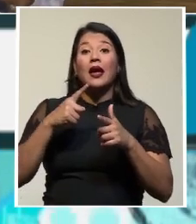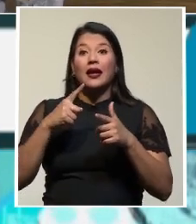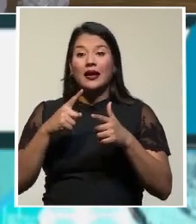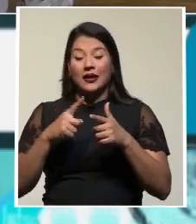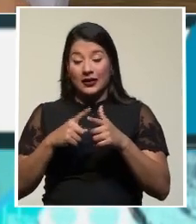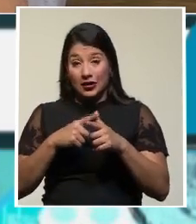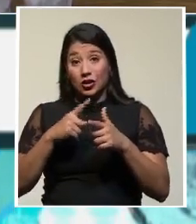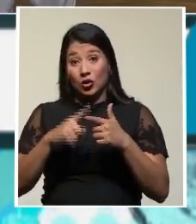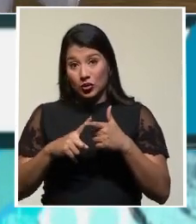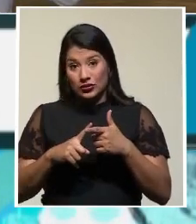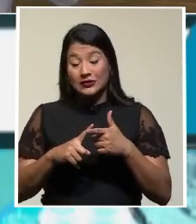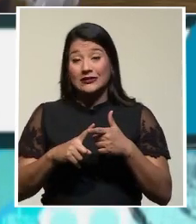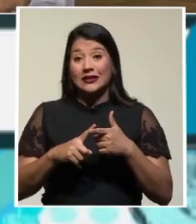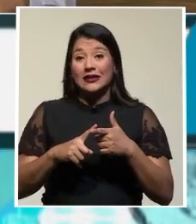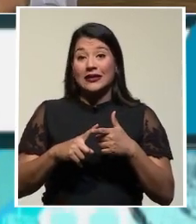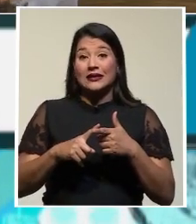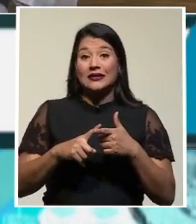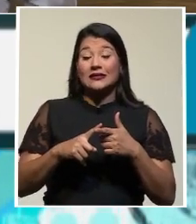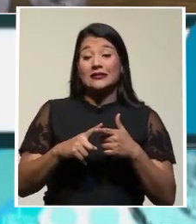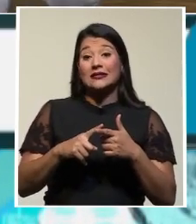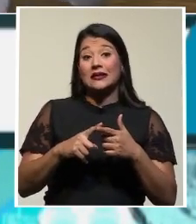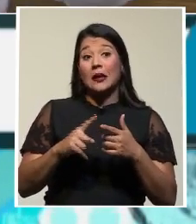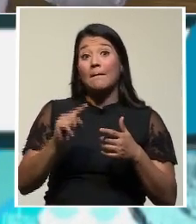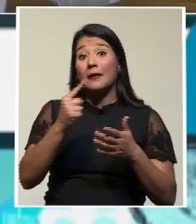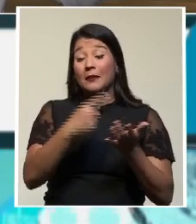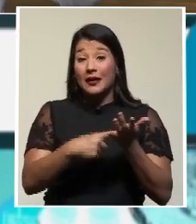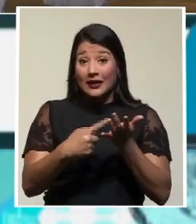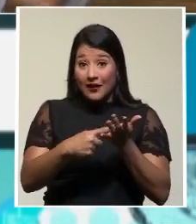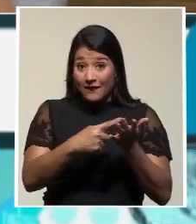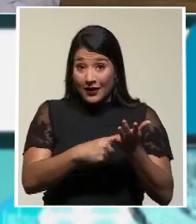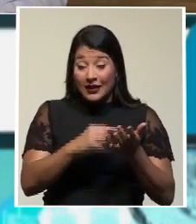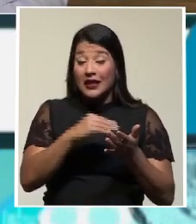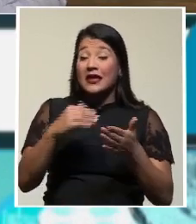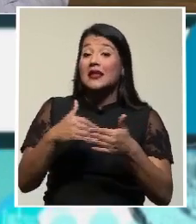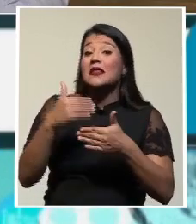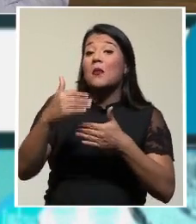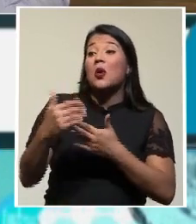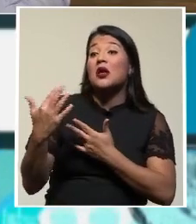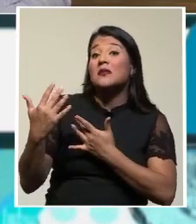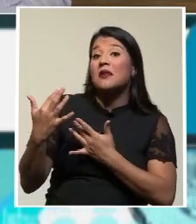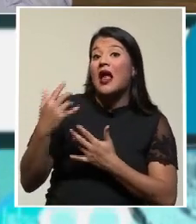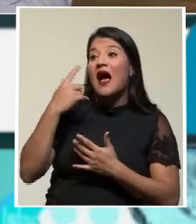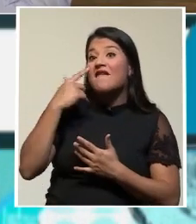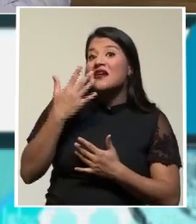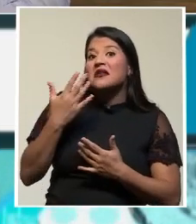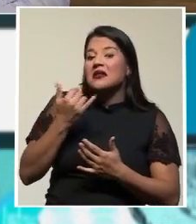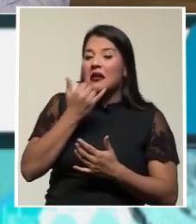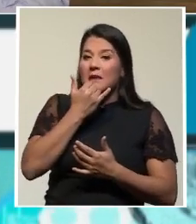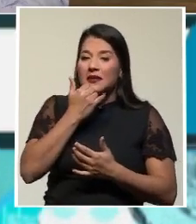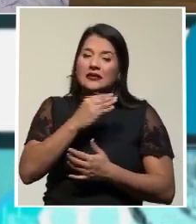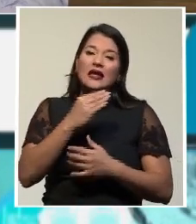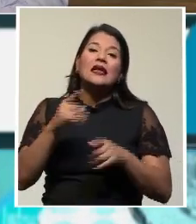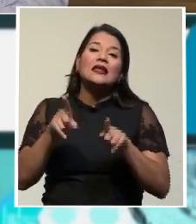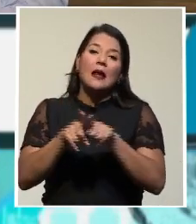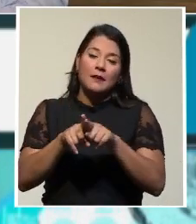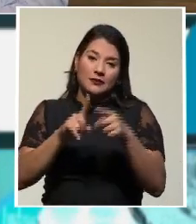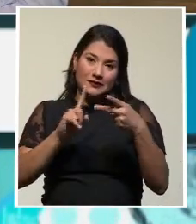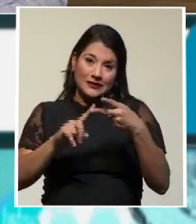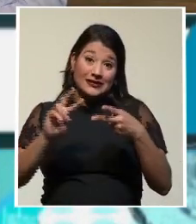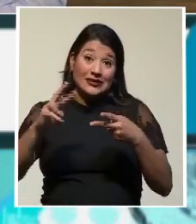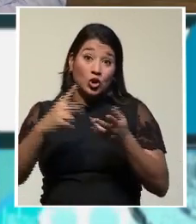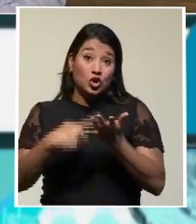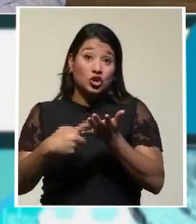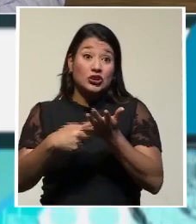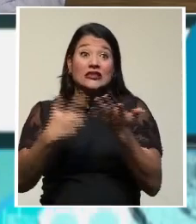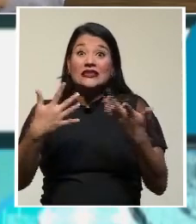primer debate y esperar para pues tener claridad de qué pasa, y así también dar el segundo debate y que se convierta en ley